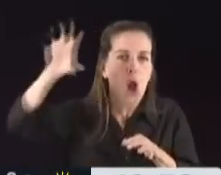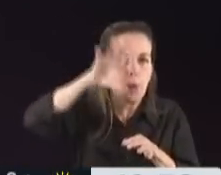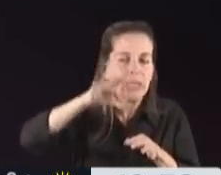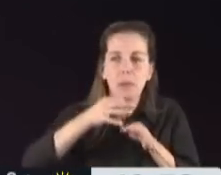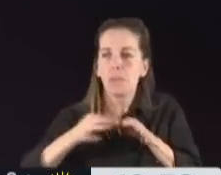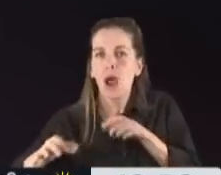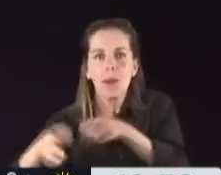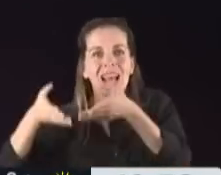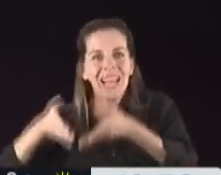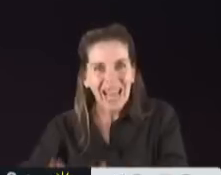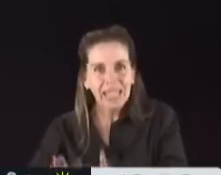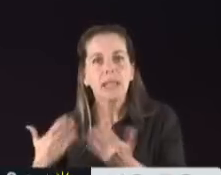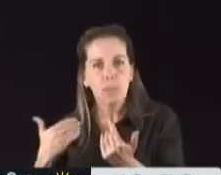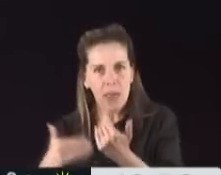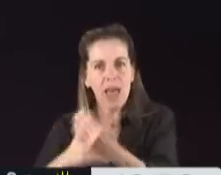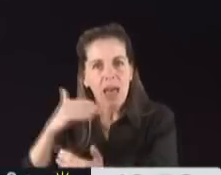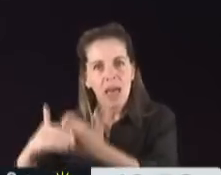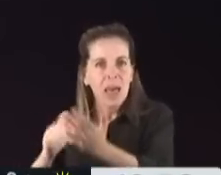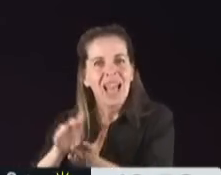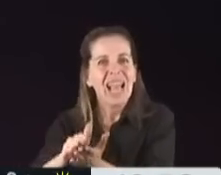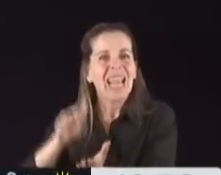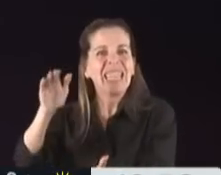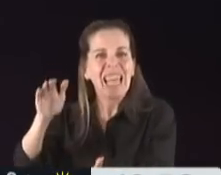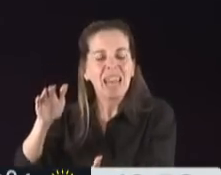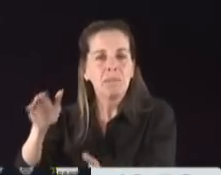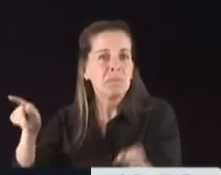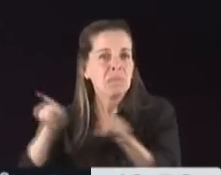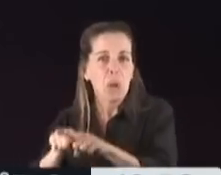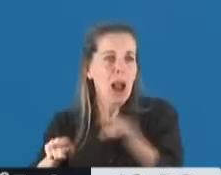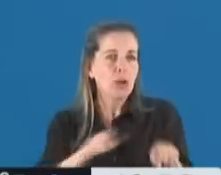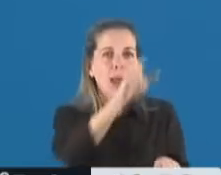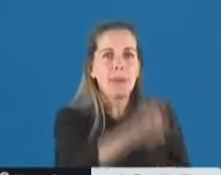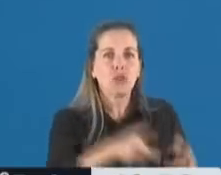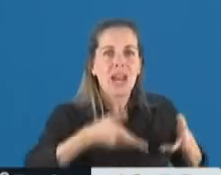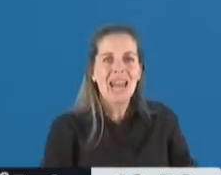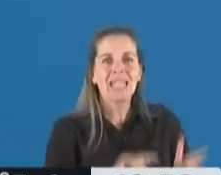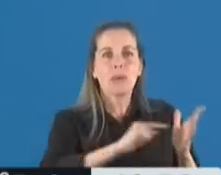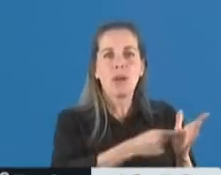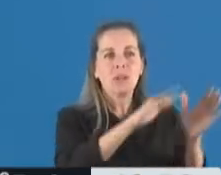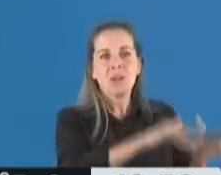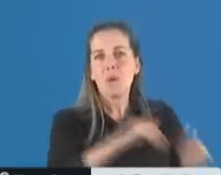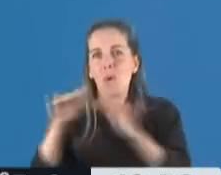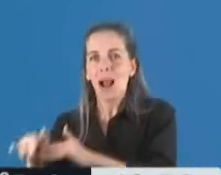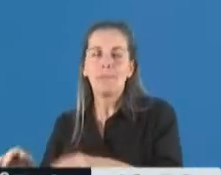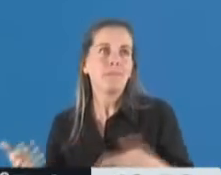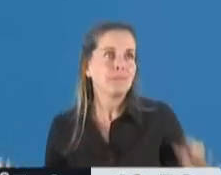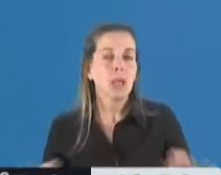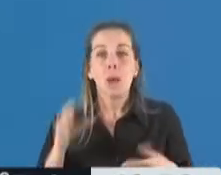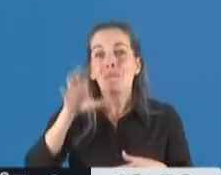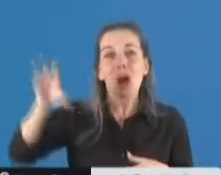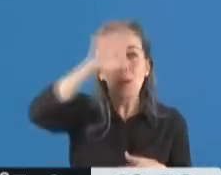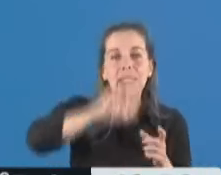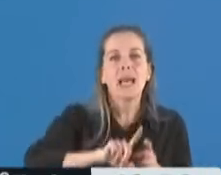las mismas posibilidades de desarrollarse que el que nazca en la ciudad de Buenos Aires, y que el que nazca en La Quiaca tenga las mismas